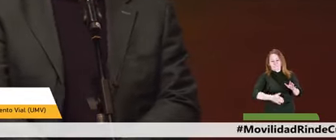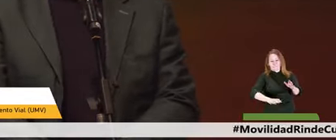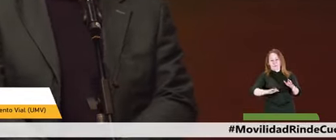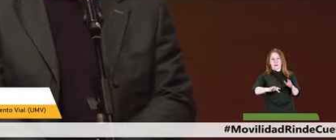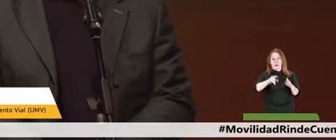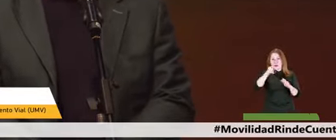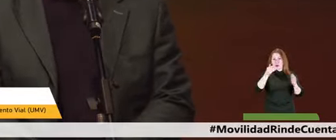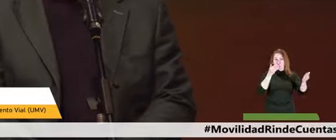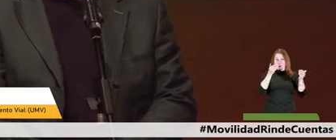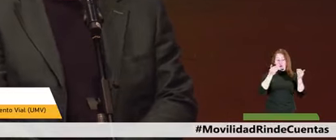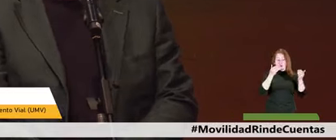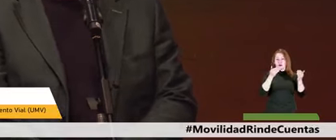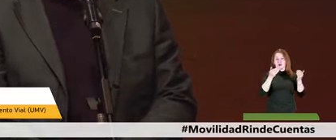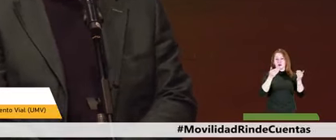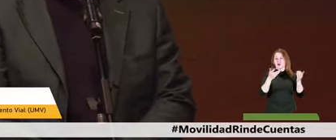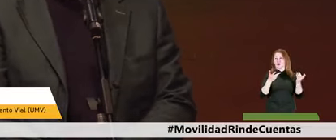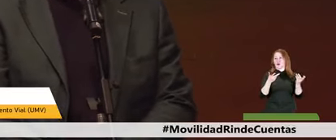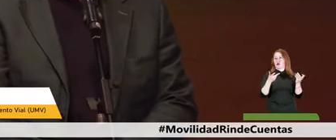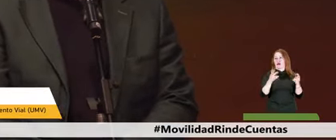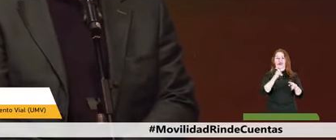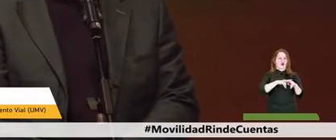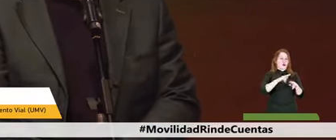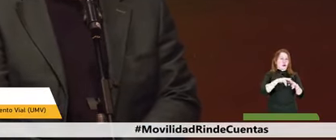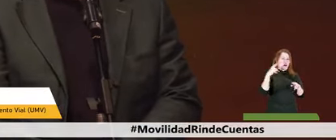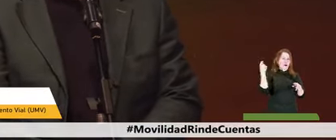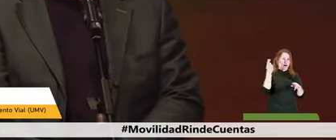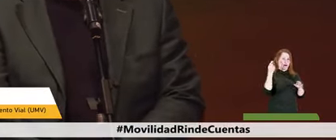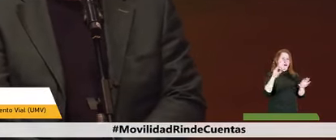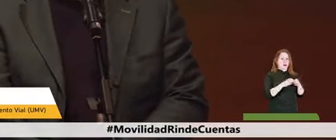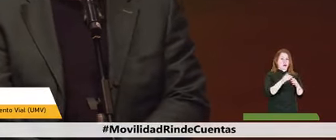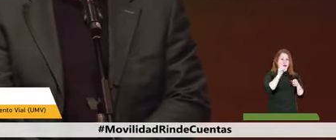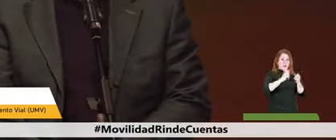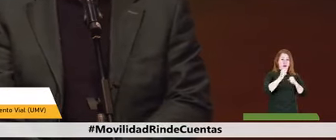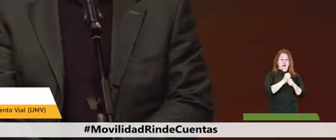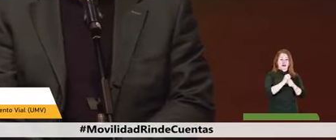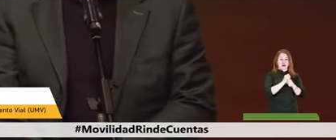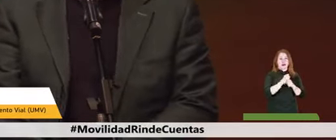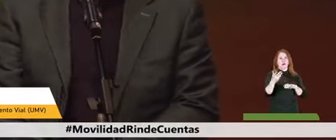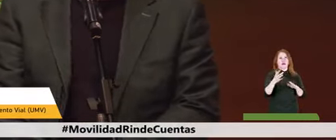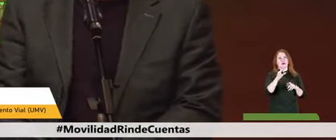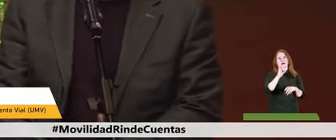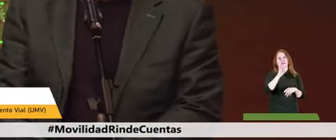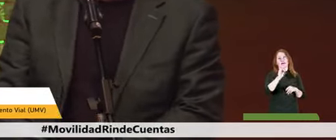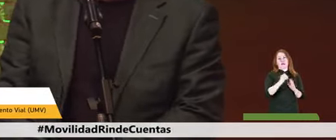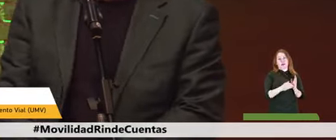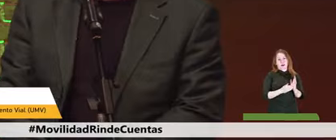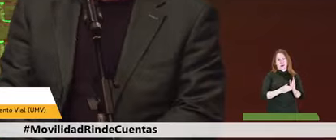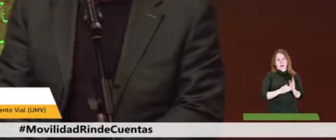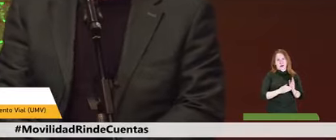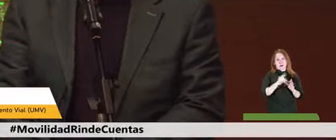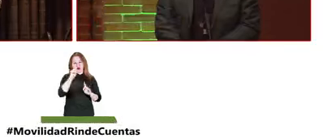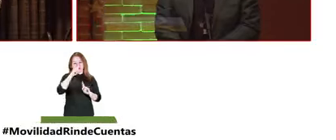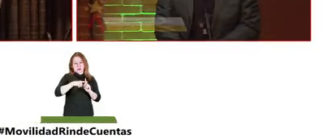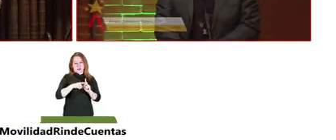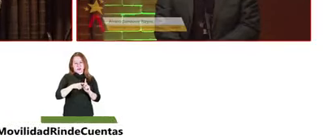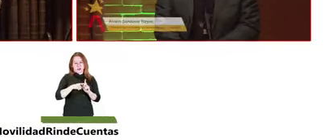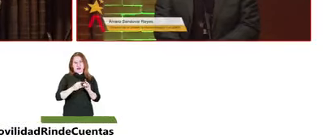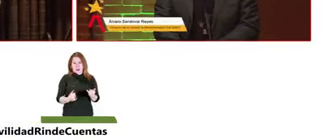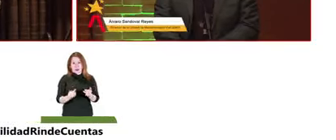lo comparas con el ejercicio normal de la unidad del año pasado, estábamos sobre los 30 mil huecos mes. Es